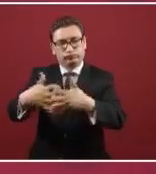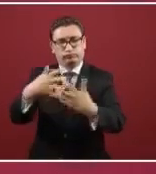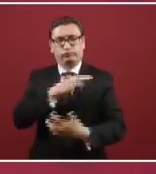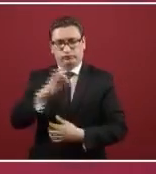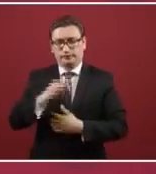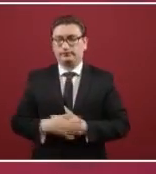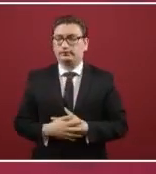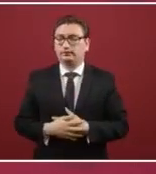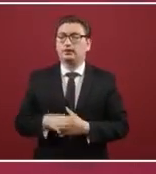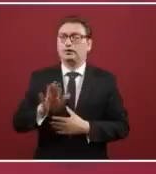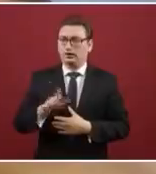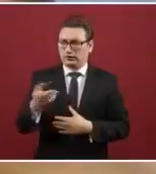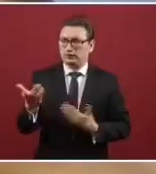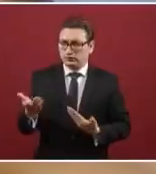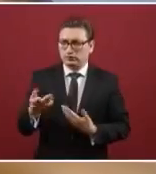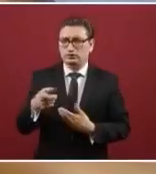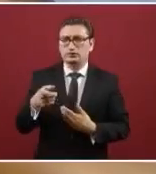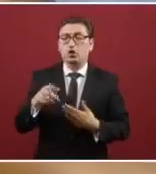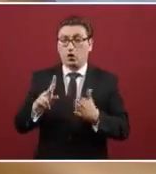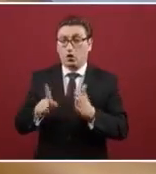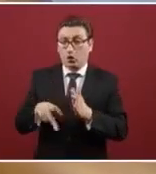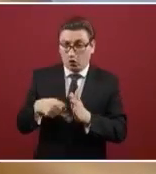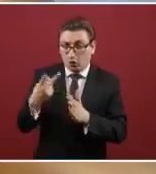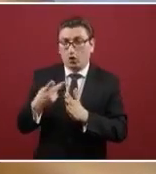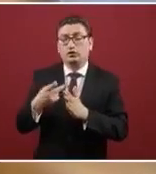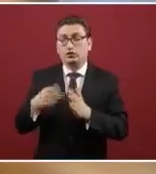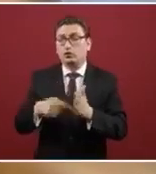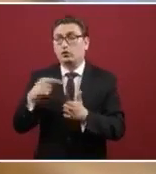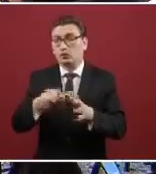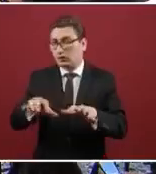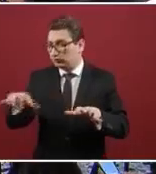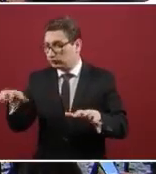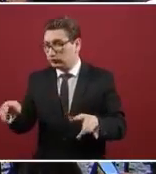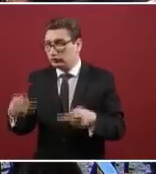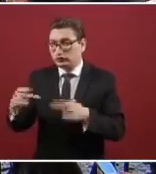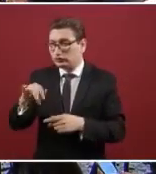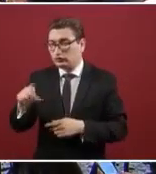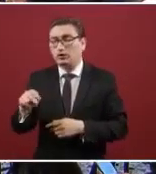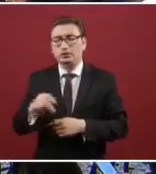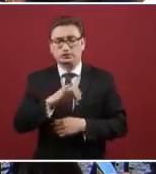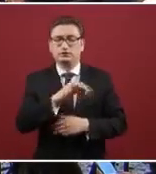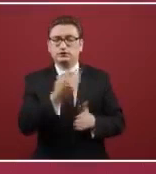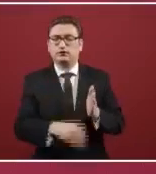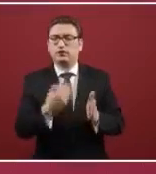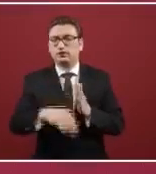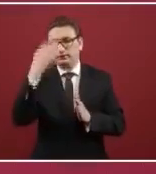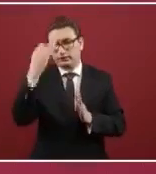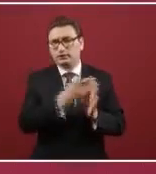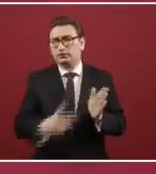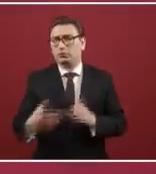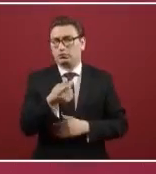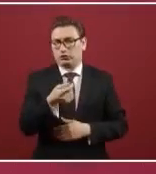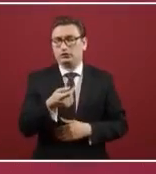Entonces, todavía falta para decidir si van a relanzar las subastas. Falta, es que es muy poquito. En